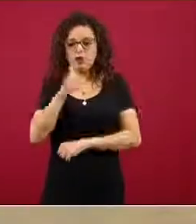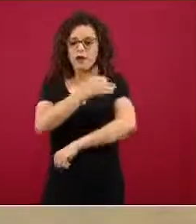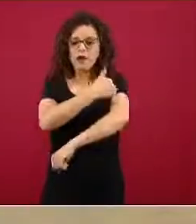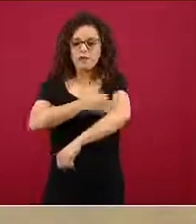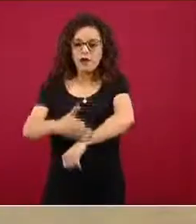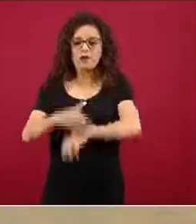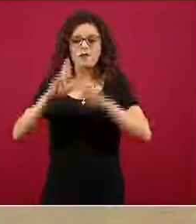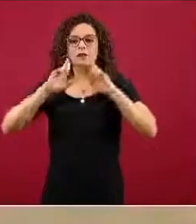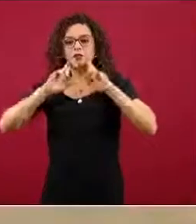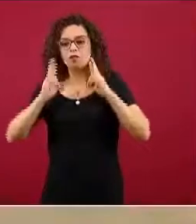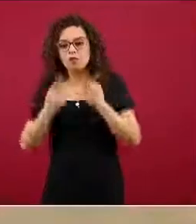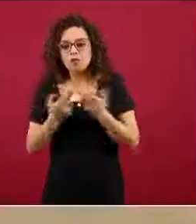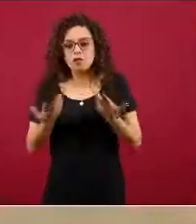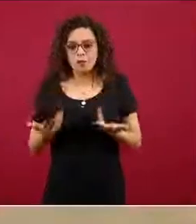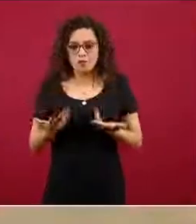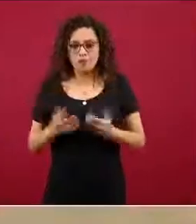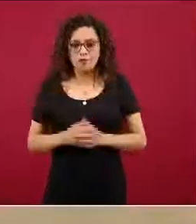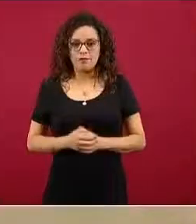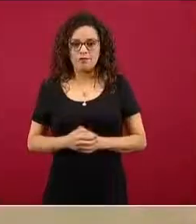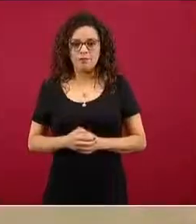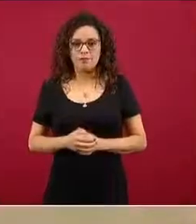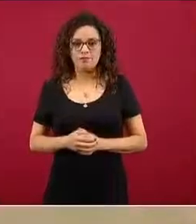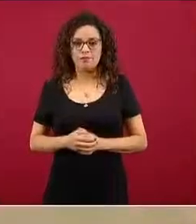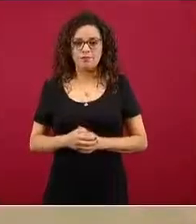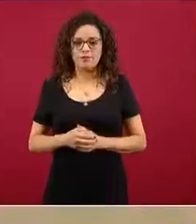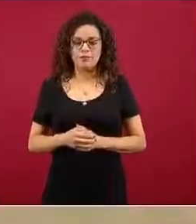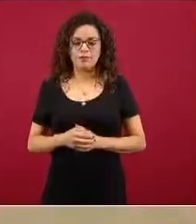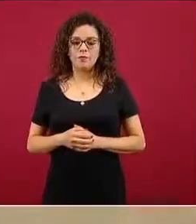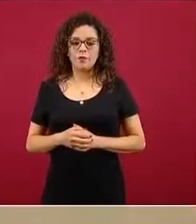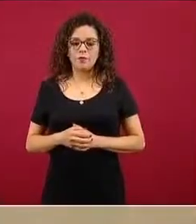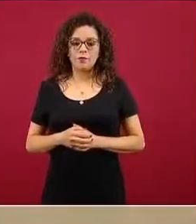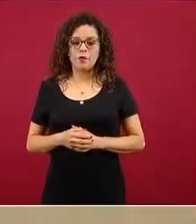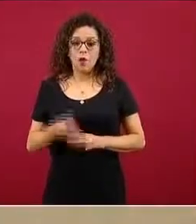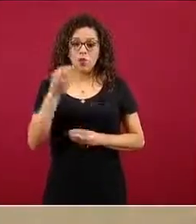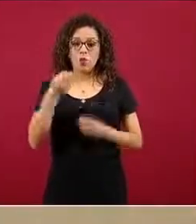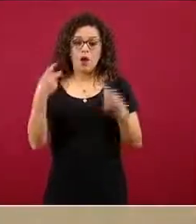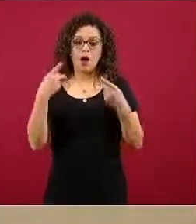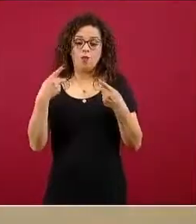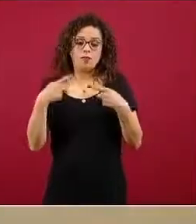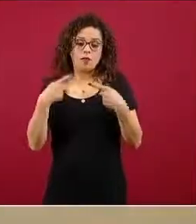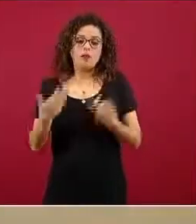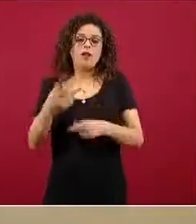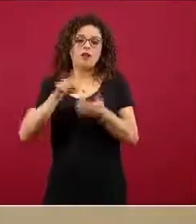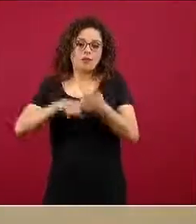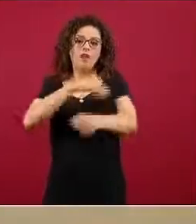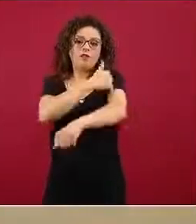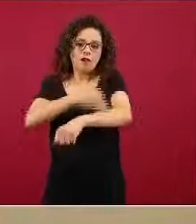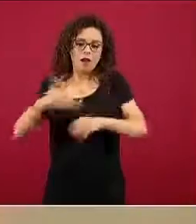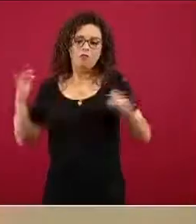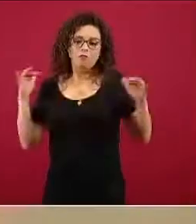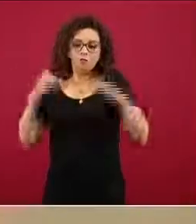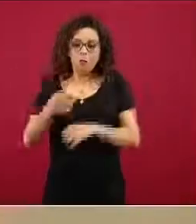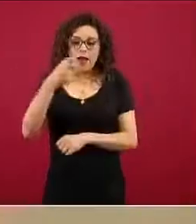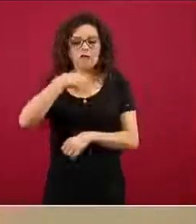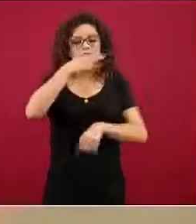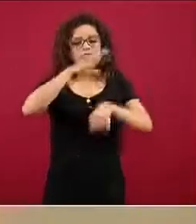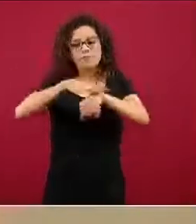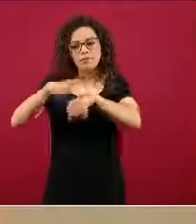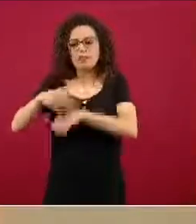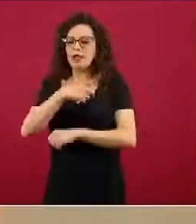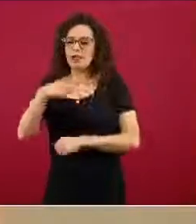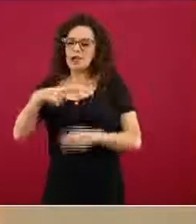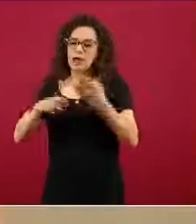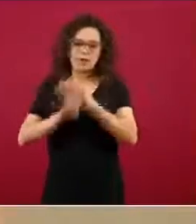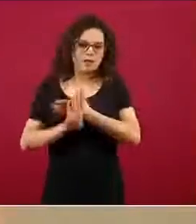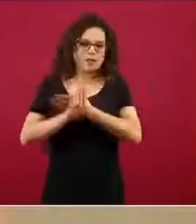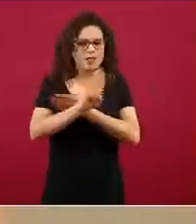familiares, reuniones que van más allá del núcleo familiar, y pues desde aquí el llamado para evitarlas y